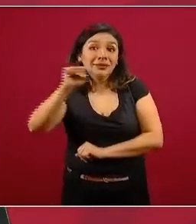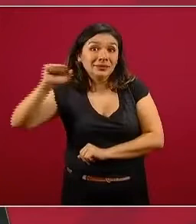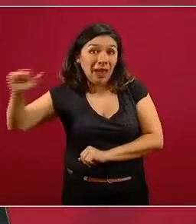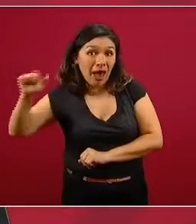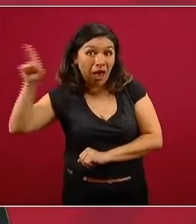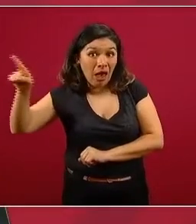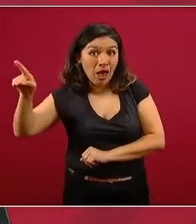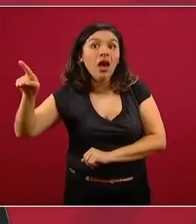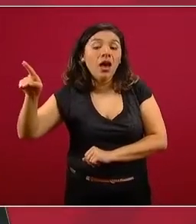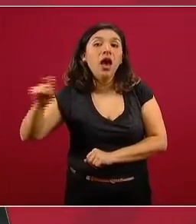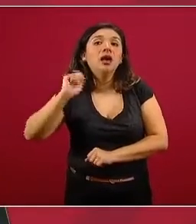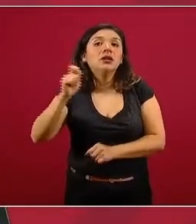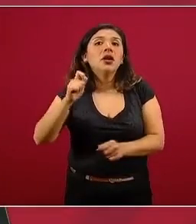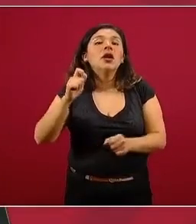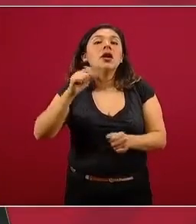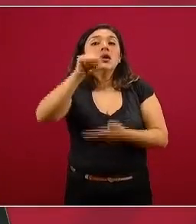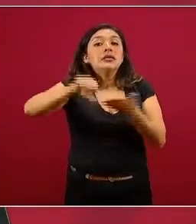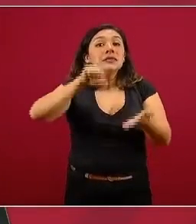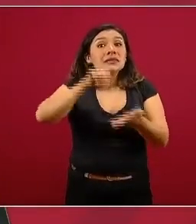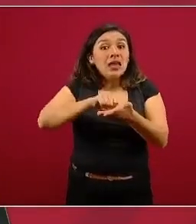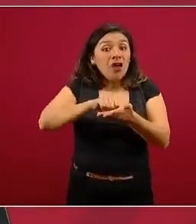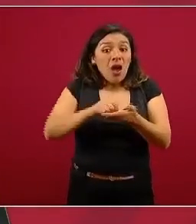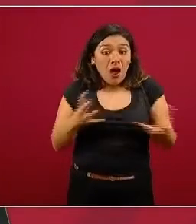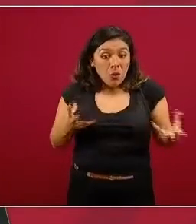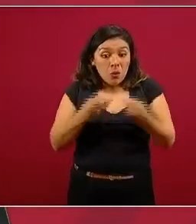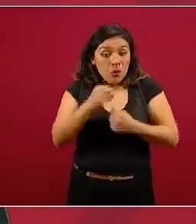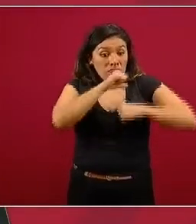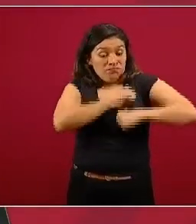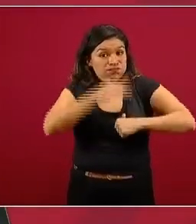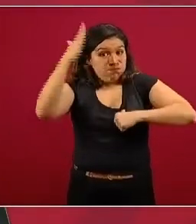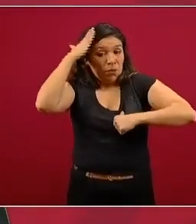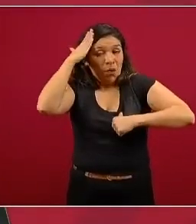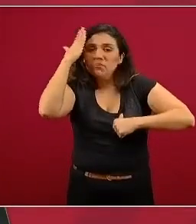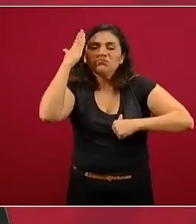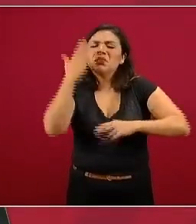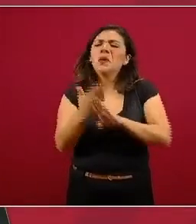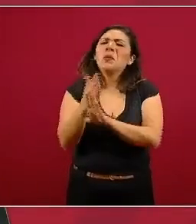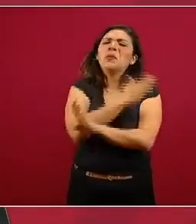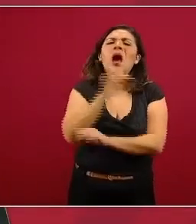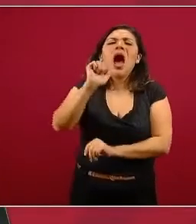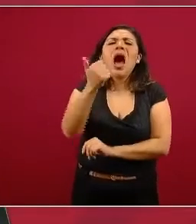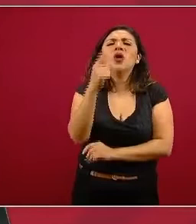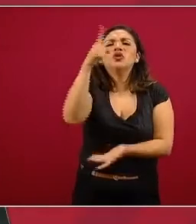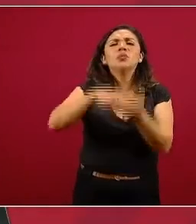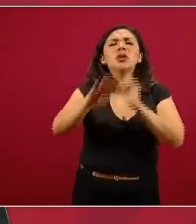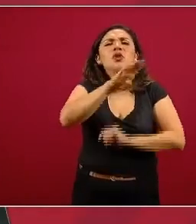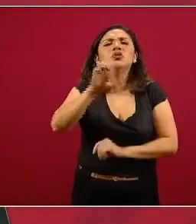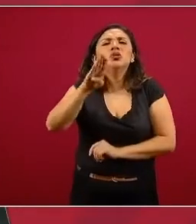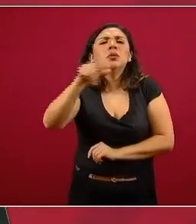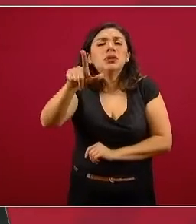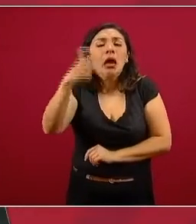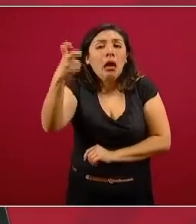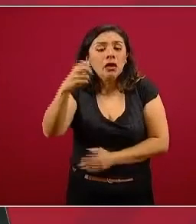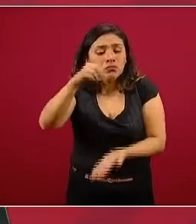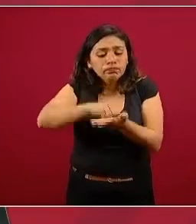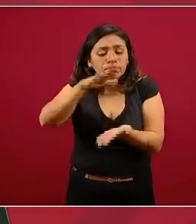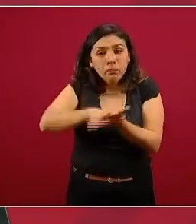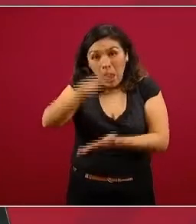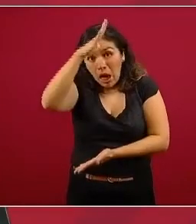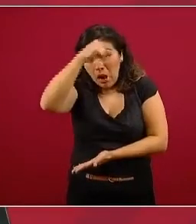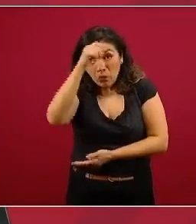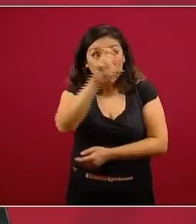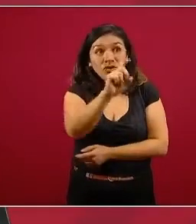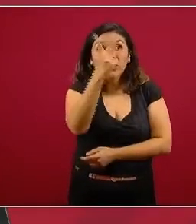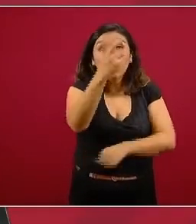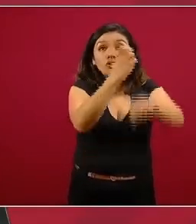se descentralizó en agosto de 1997 y y se estableció que los 32